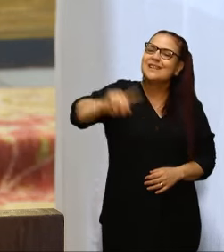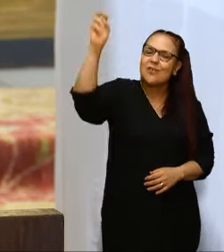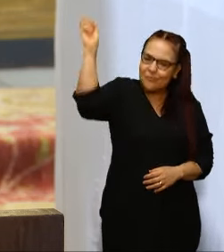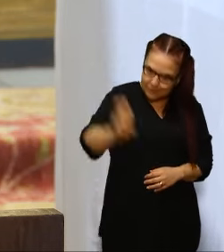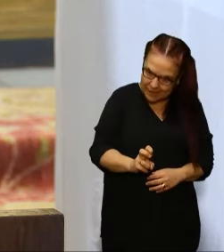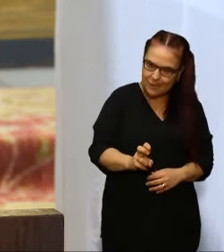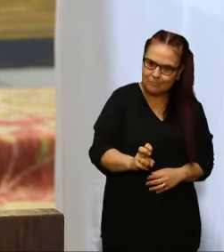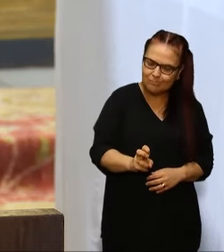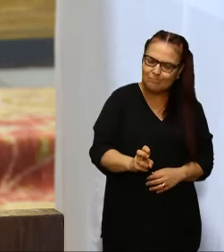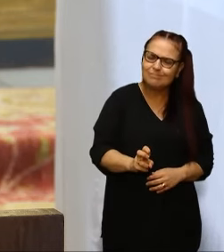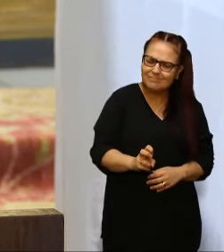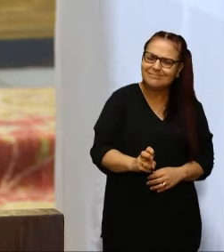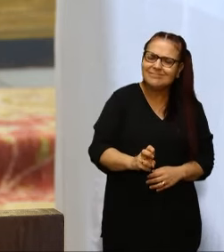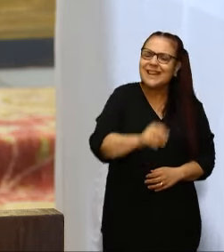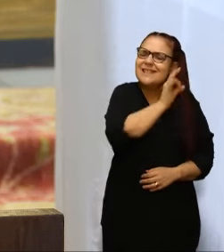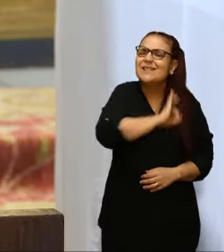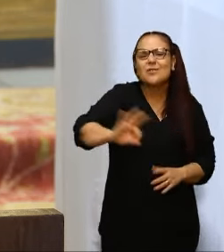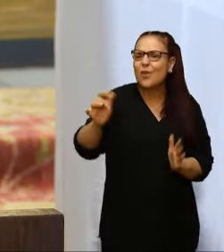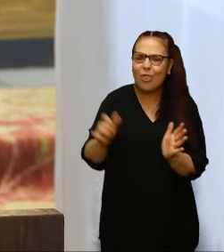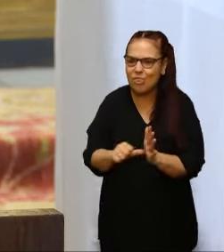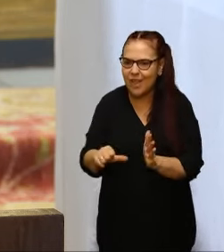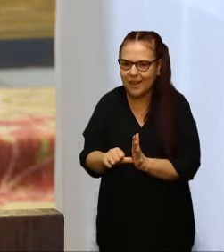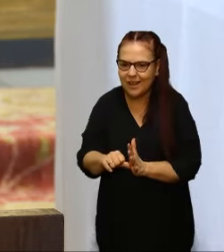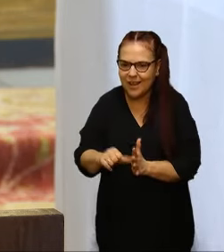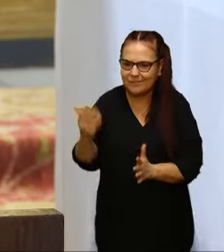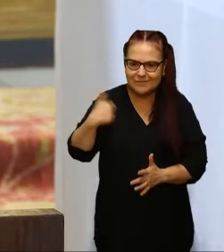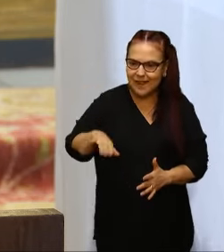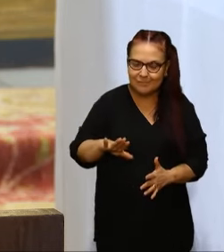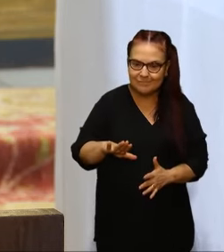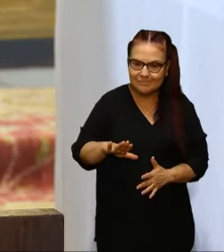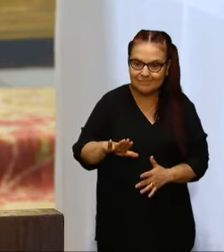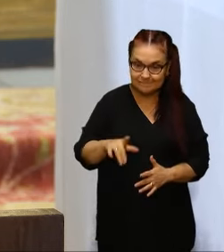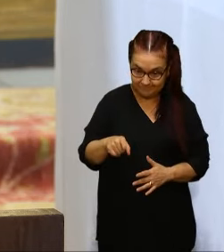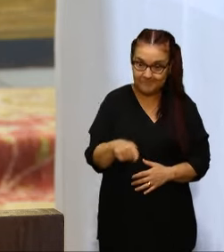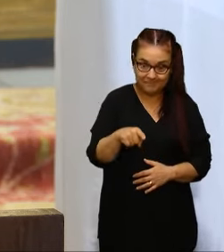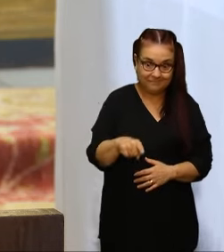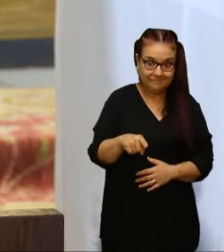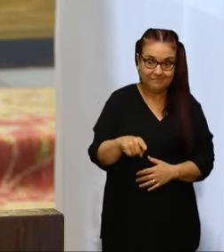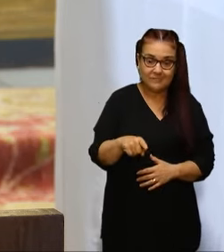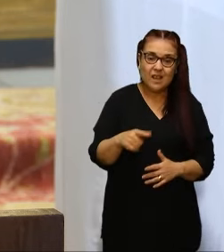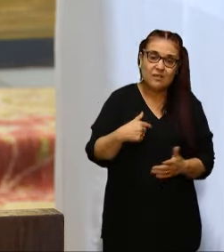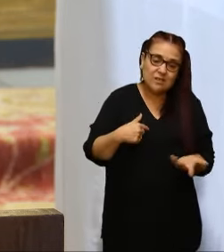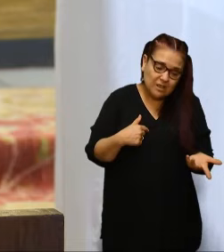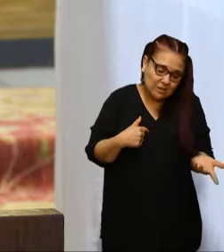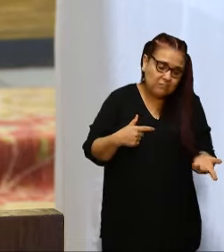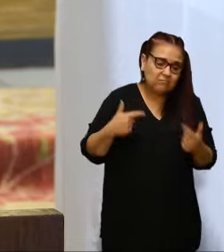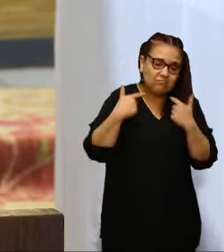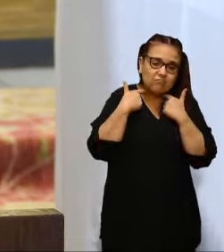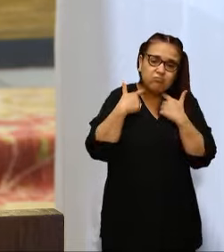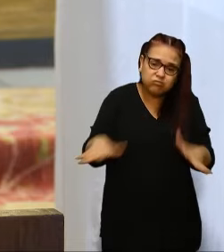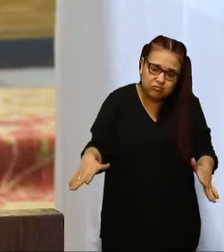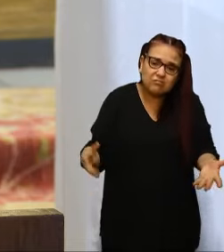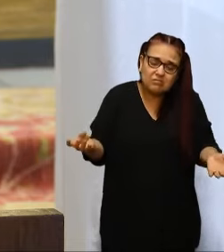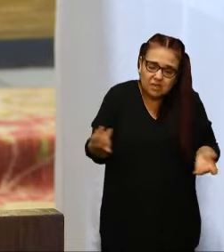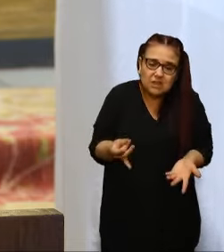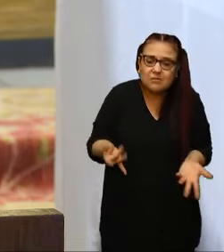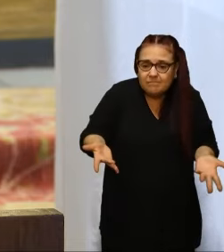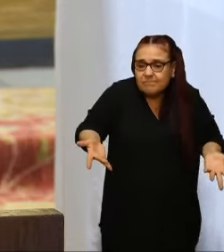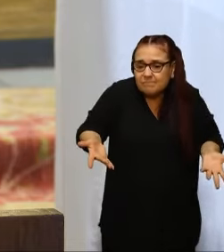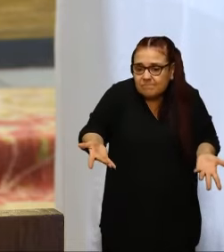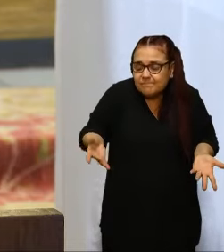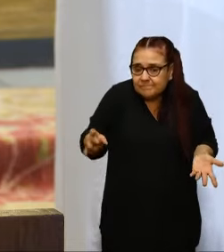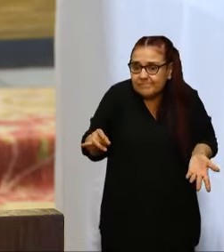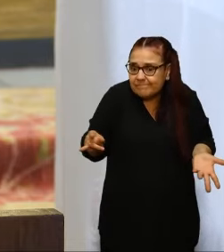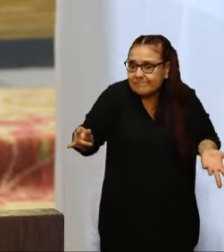viene, el Señor está cerca. Ante todas estas calamidades, sí, las que tenemos cada uno de nosotros y ante las